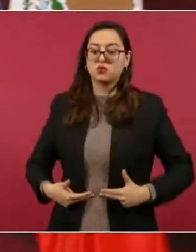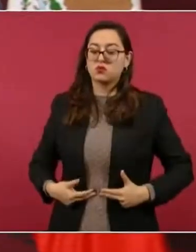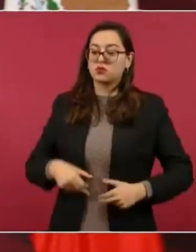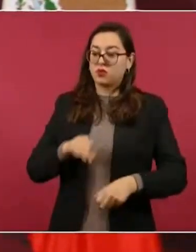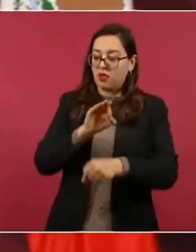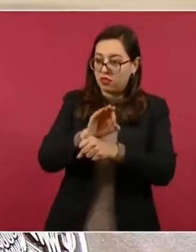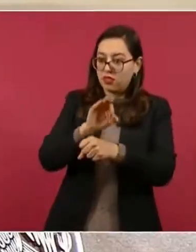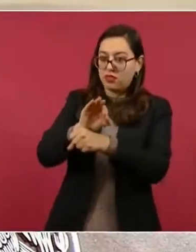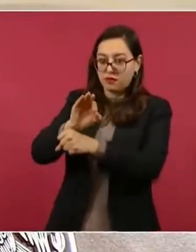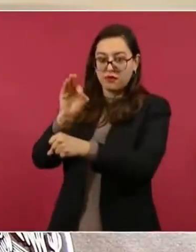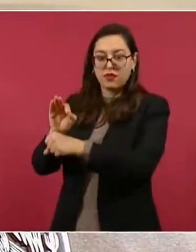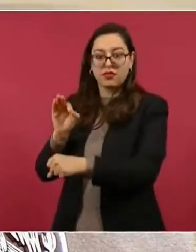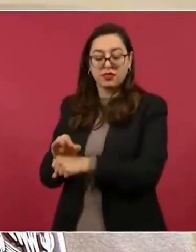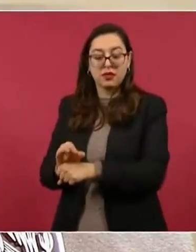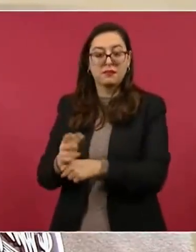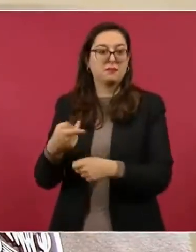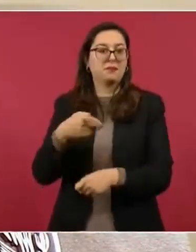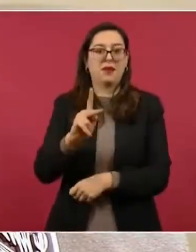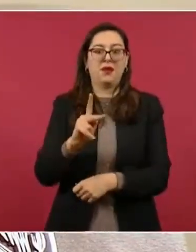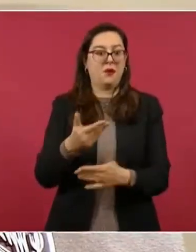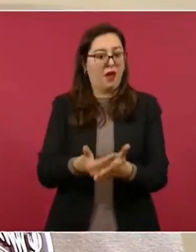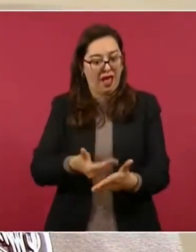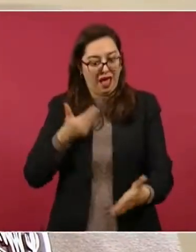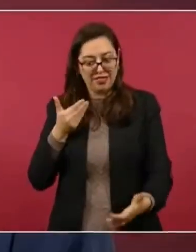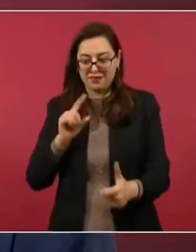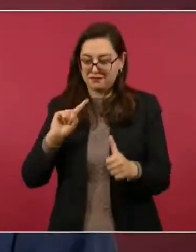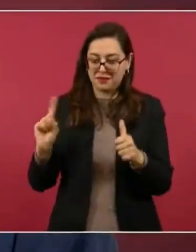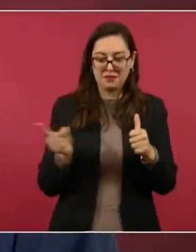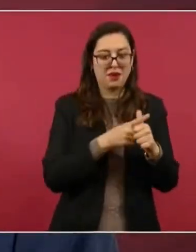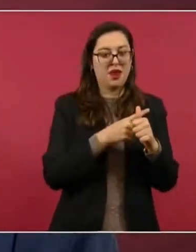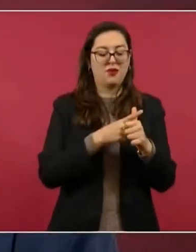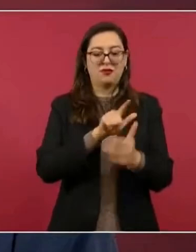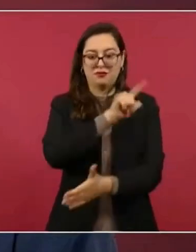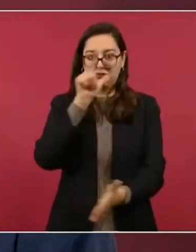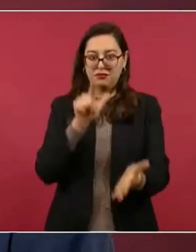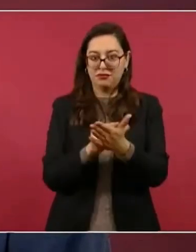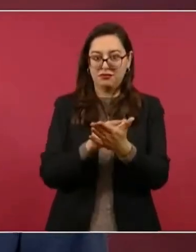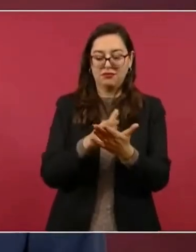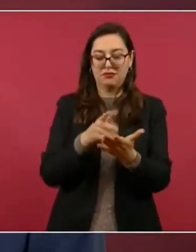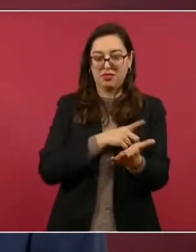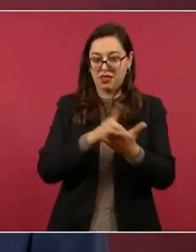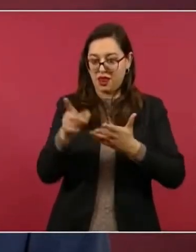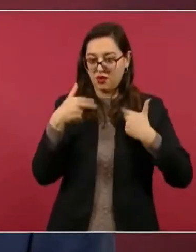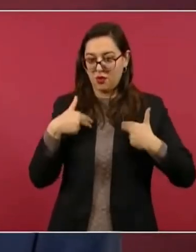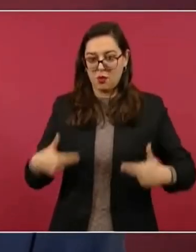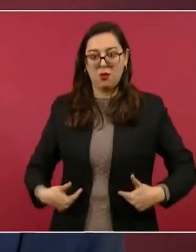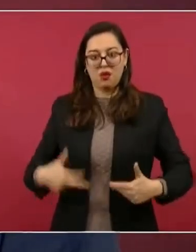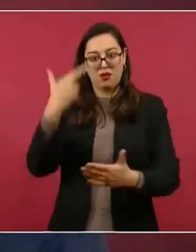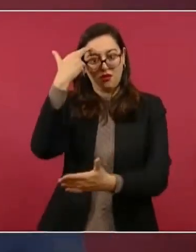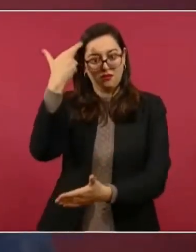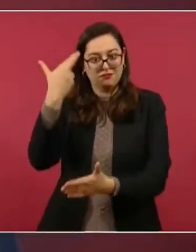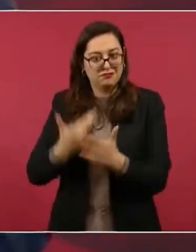importante es que no se violen los derechos humanos. Yo